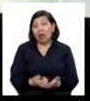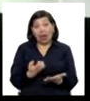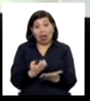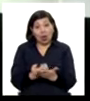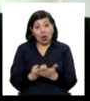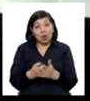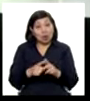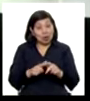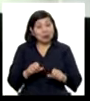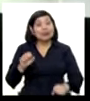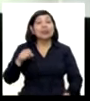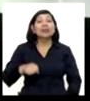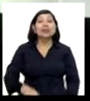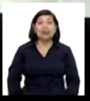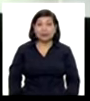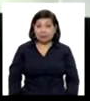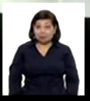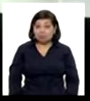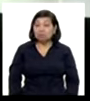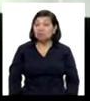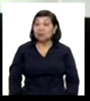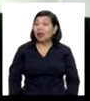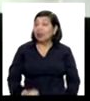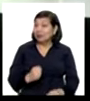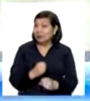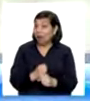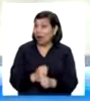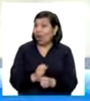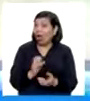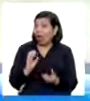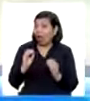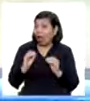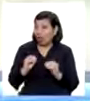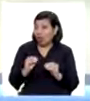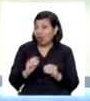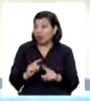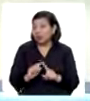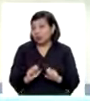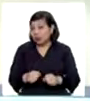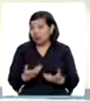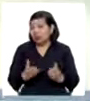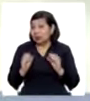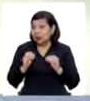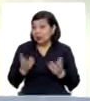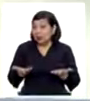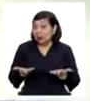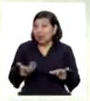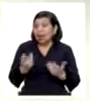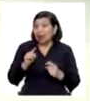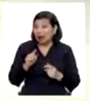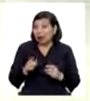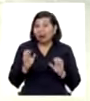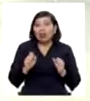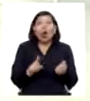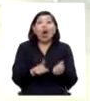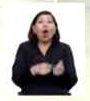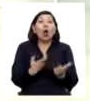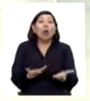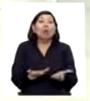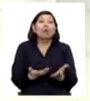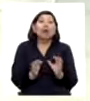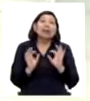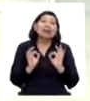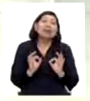economía local. Efectivamente. Claro, laboral y educacional también, porque les da una formación que sale de que ellas estaban acostumbradas en